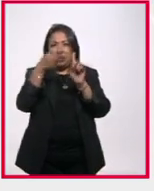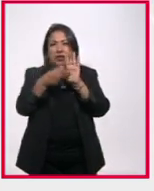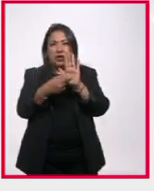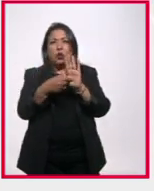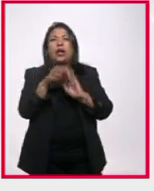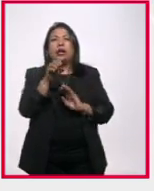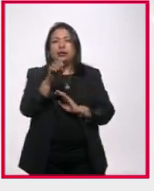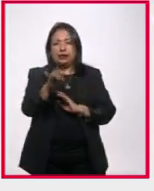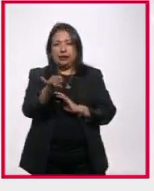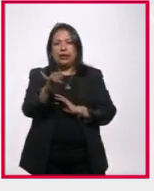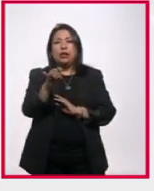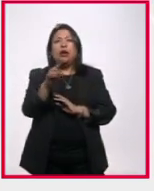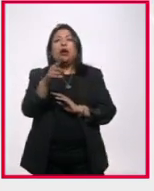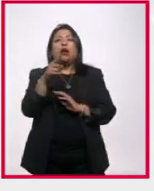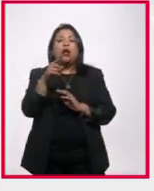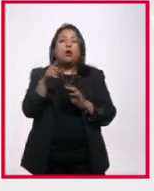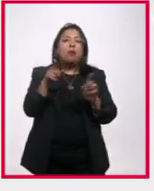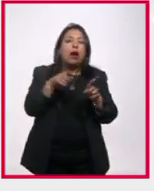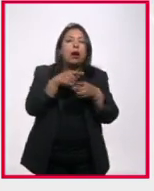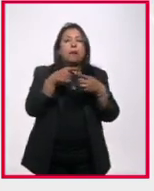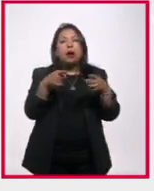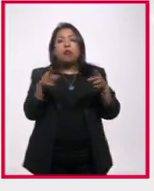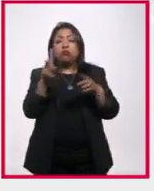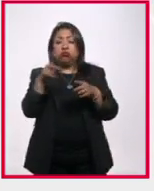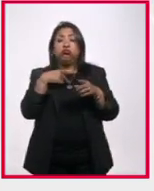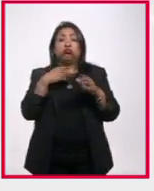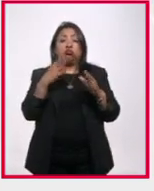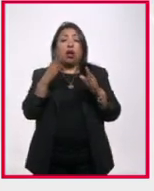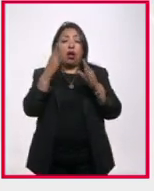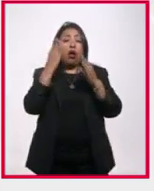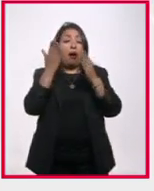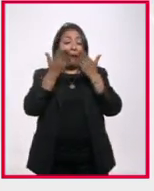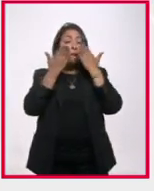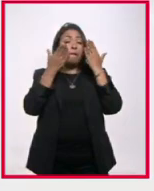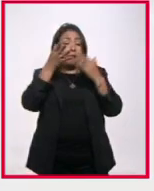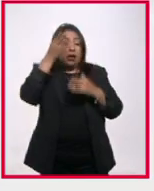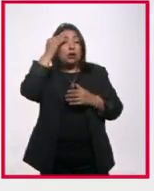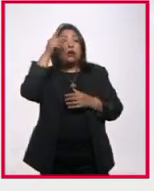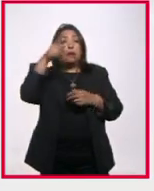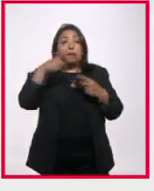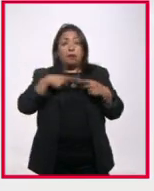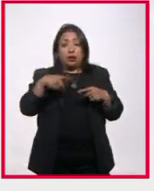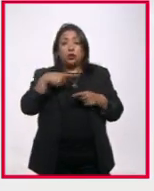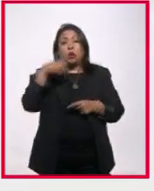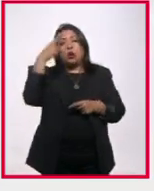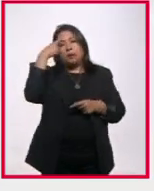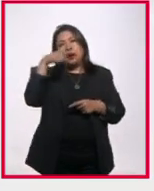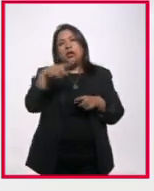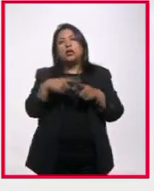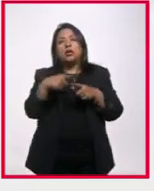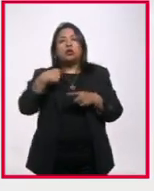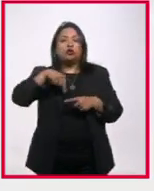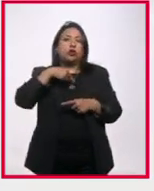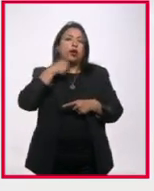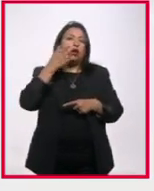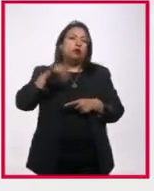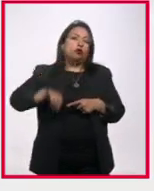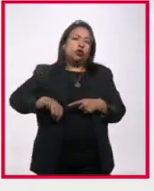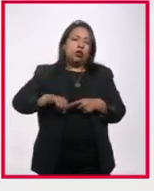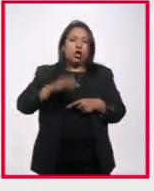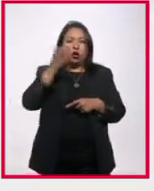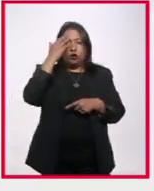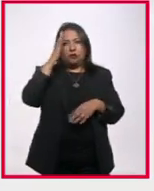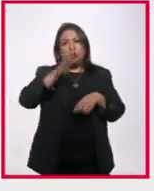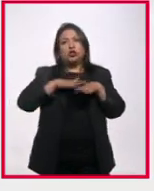Claro. Y las va siguiendo, entonces es muy educativo. Sí. Para el público también, para quienes estemos interesados en conocer